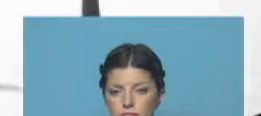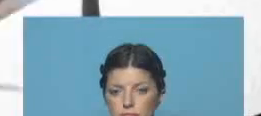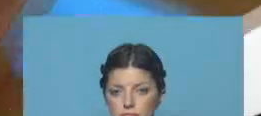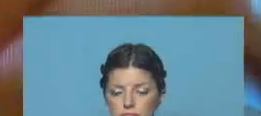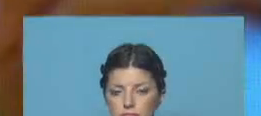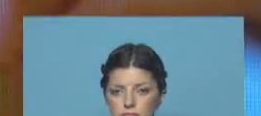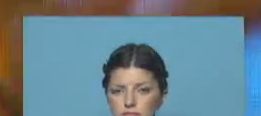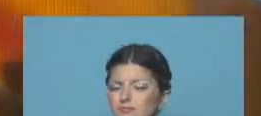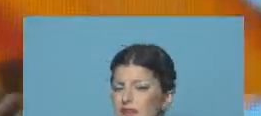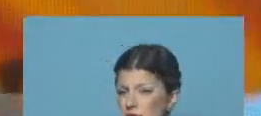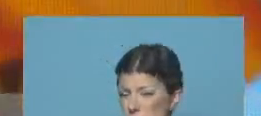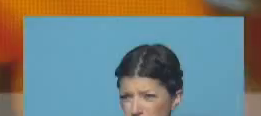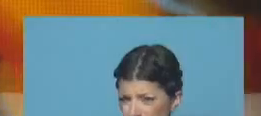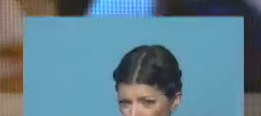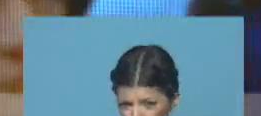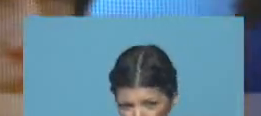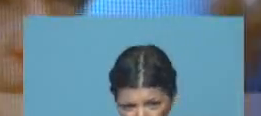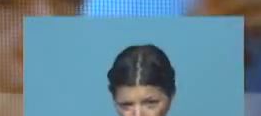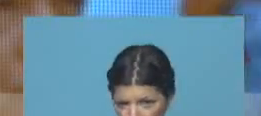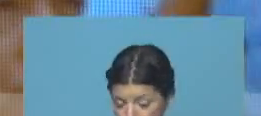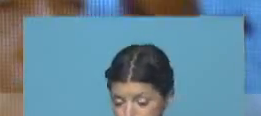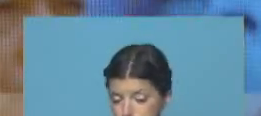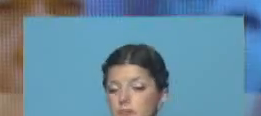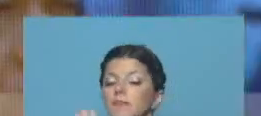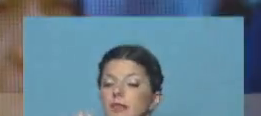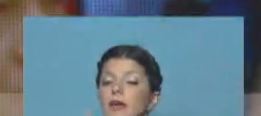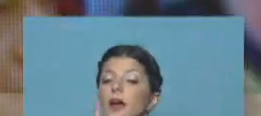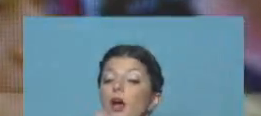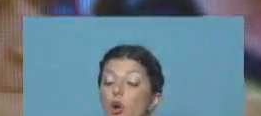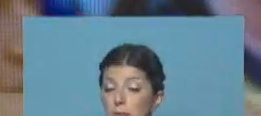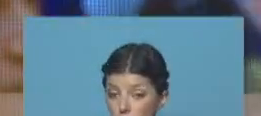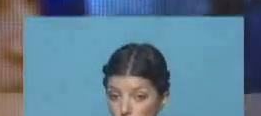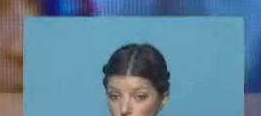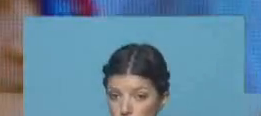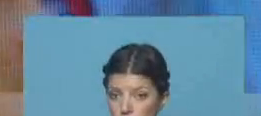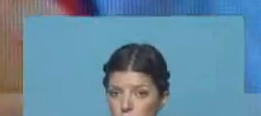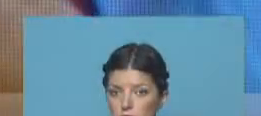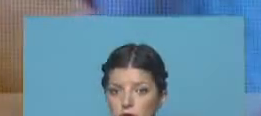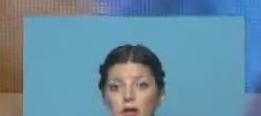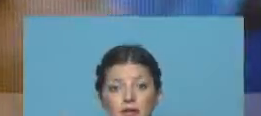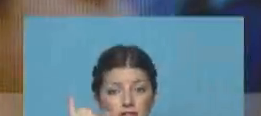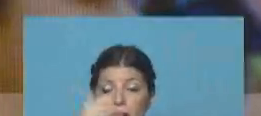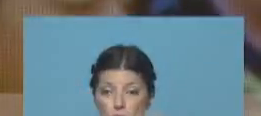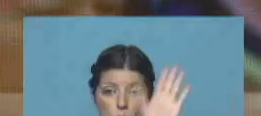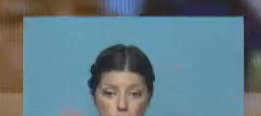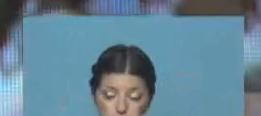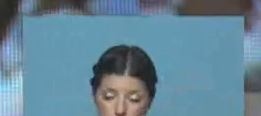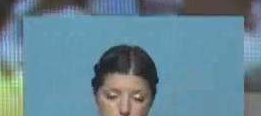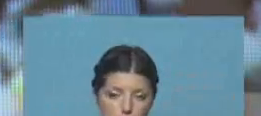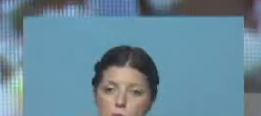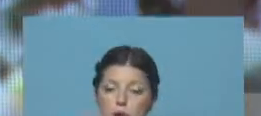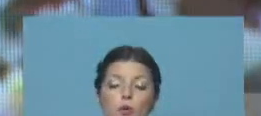¿No parece una solución si ya el gobierno está haciendo, digamos, convocatorias que no corresponden, como la